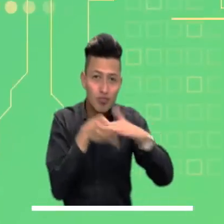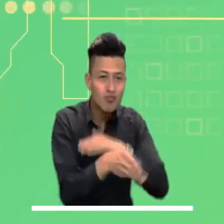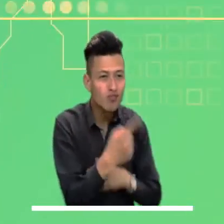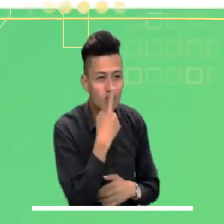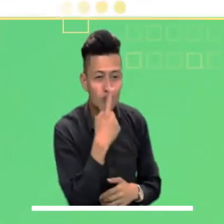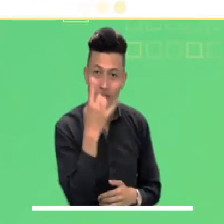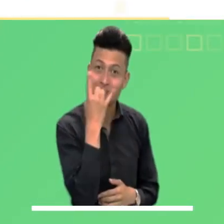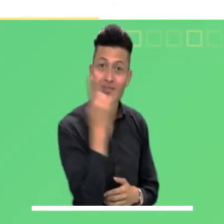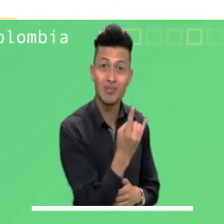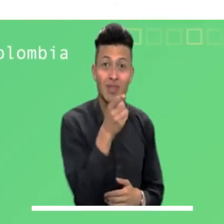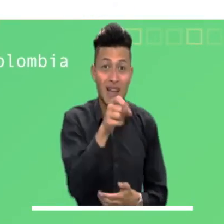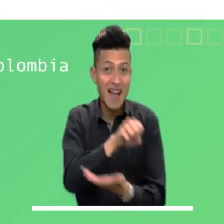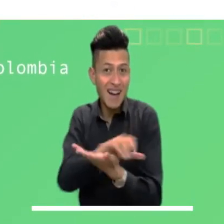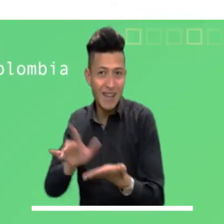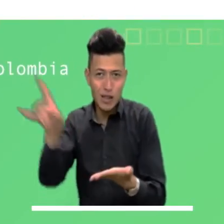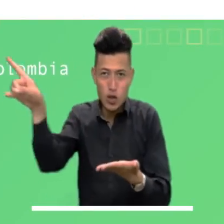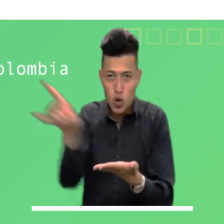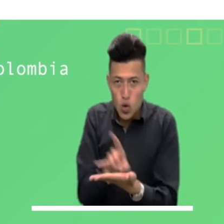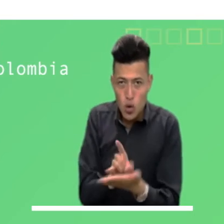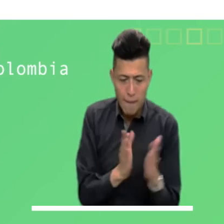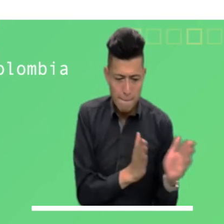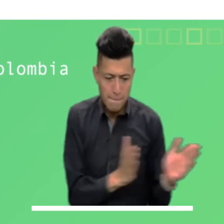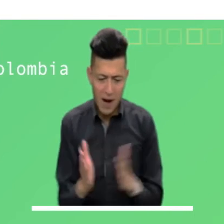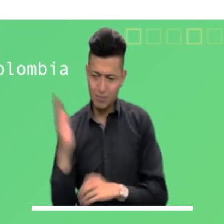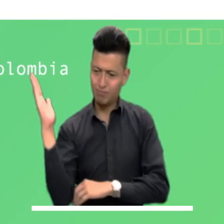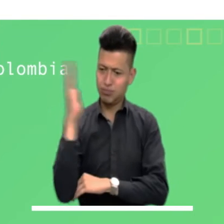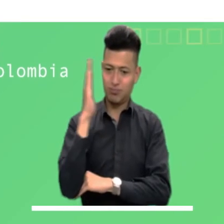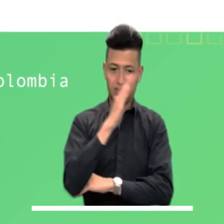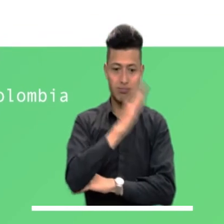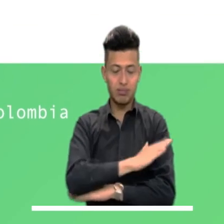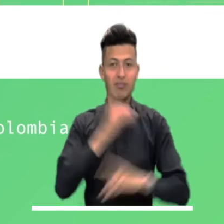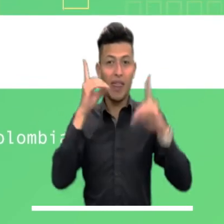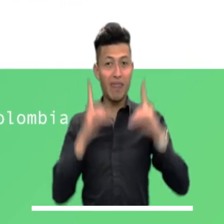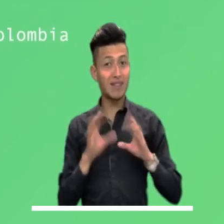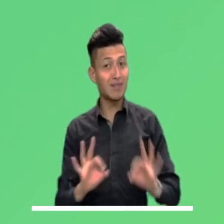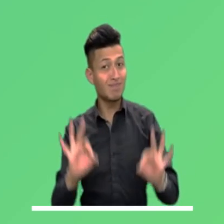de deforestación, estadísticas de rayos y otros datos de